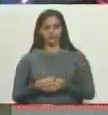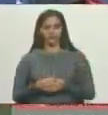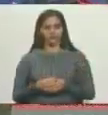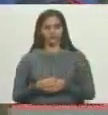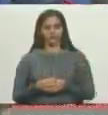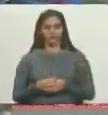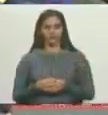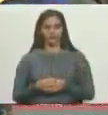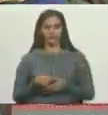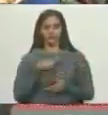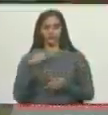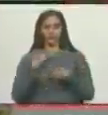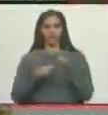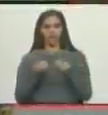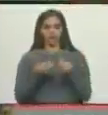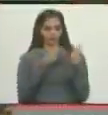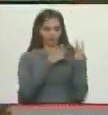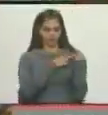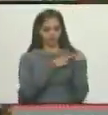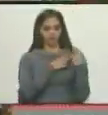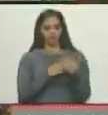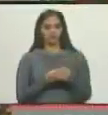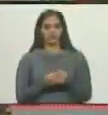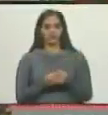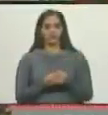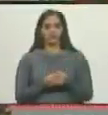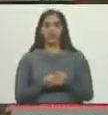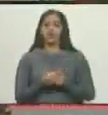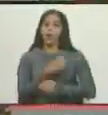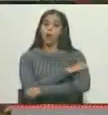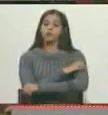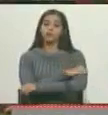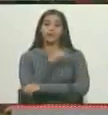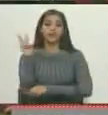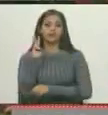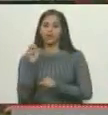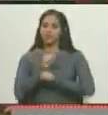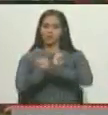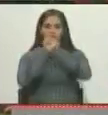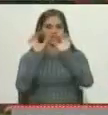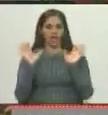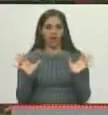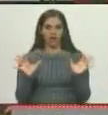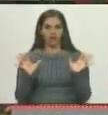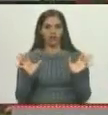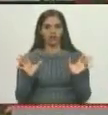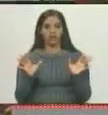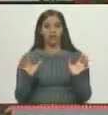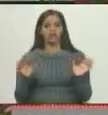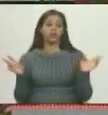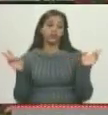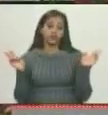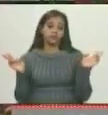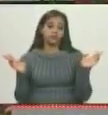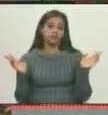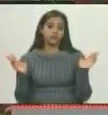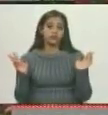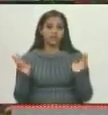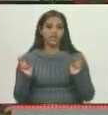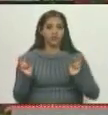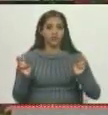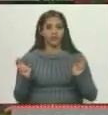Que hacer lo que nos corresponde. La posición venezolana es muy clara. Y casualmente,